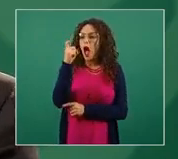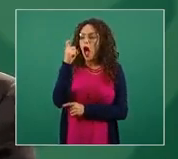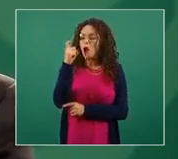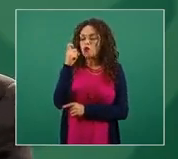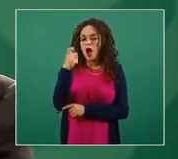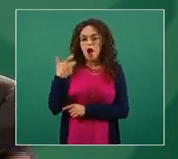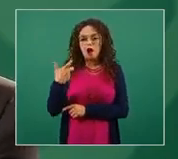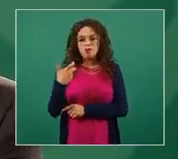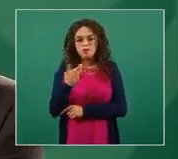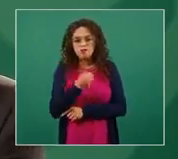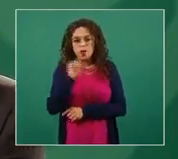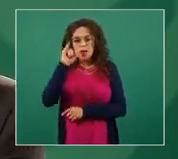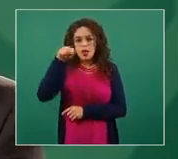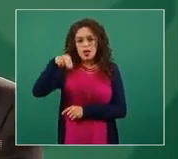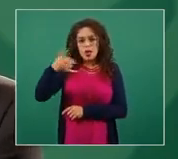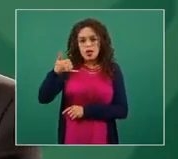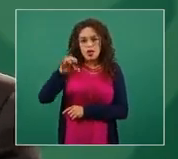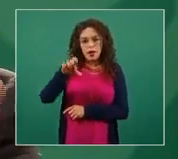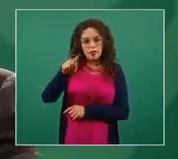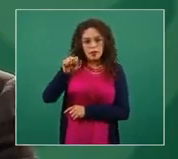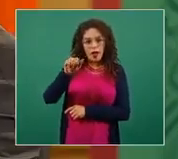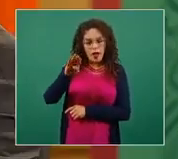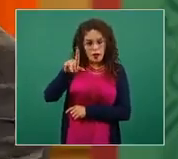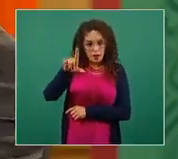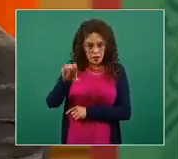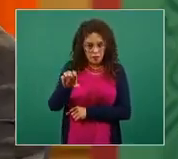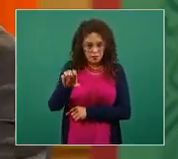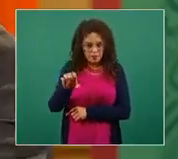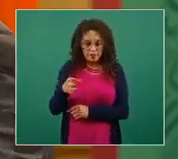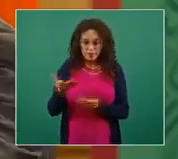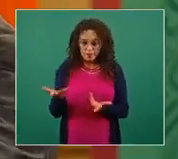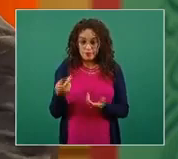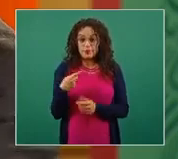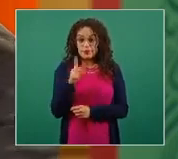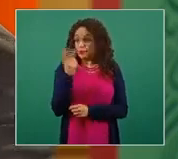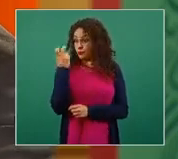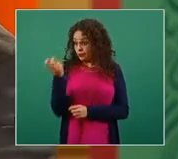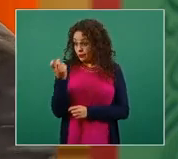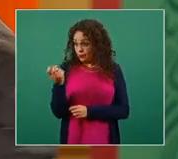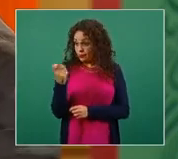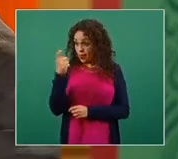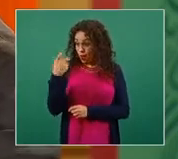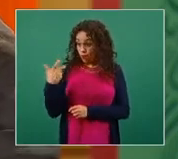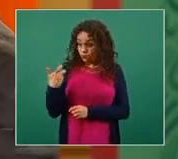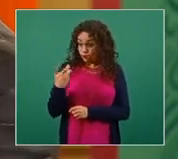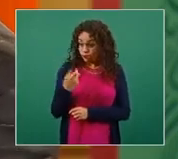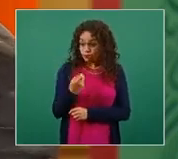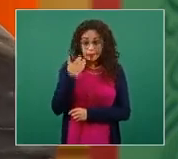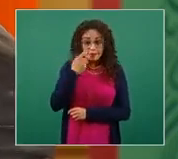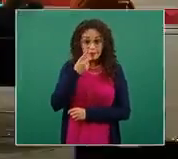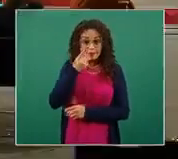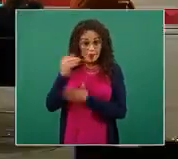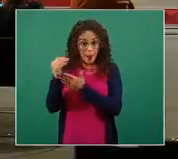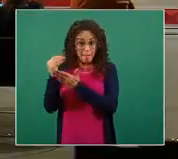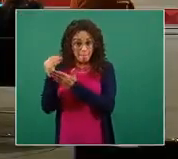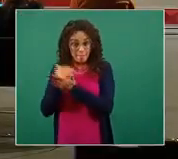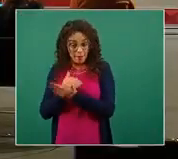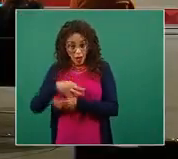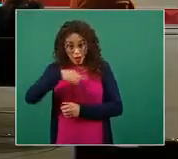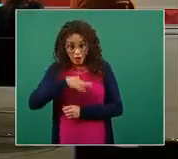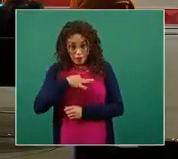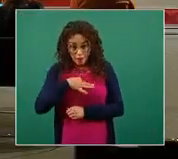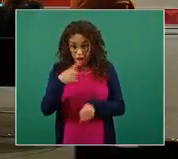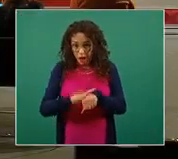que no se tiene la expectativa de que el agua inyectable va a reducir el riesgo de infección o